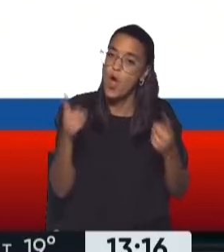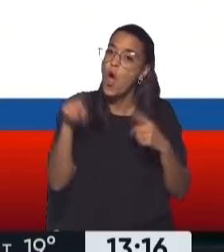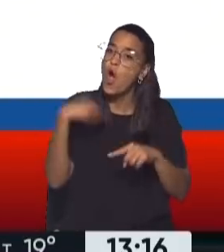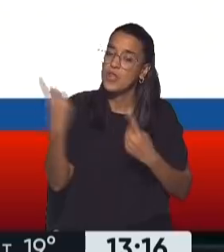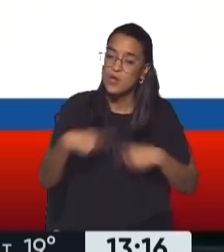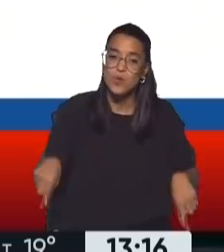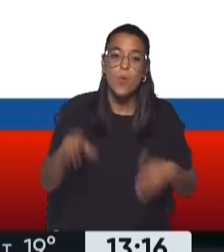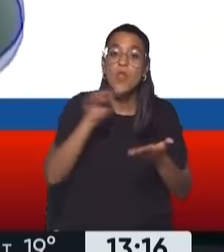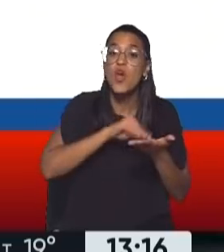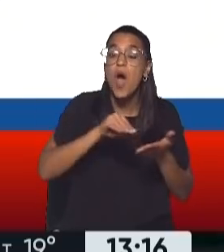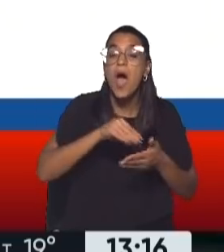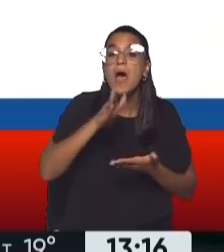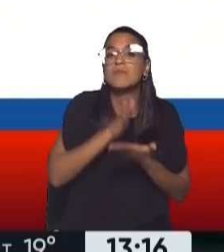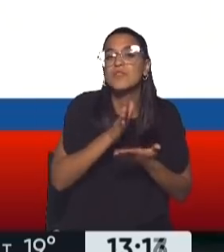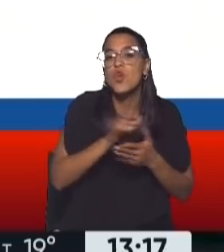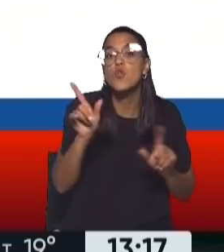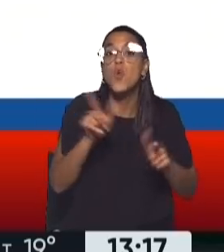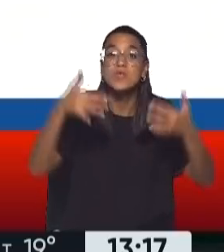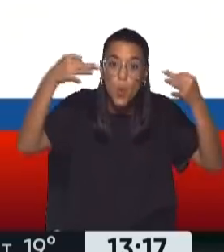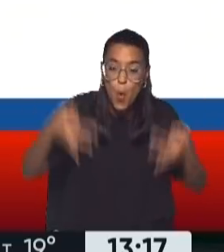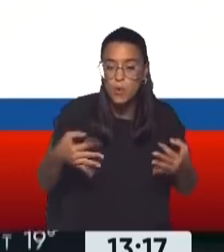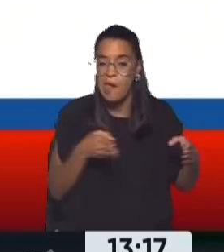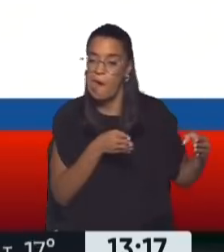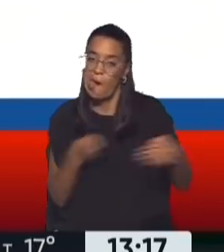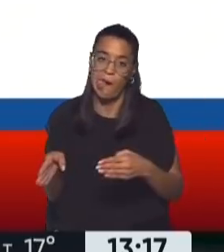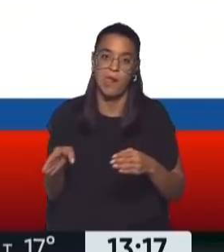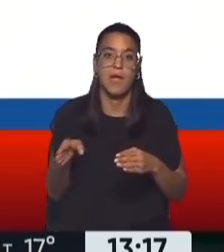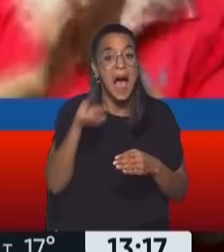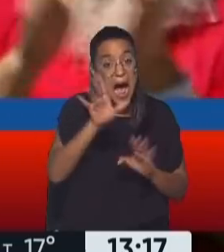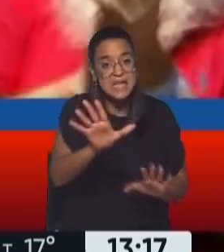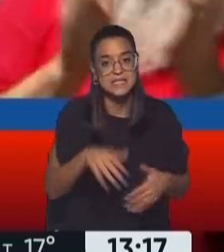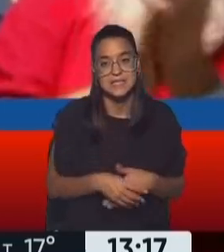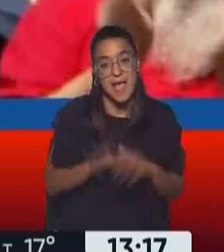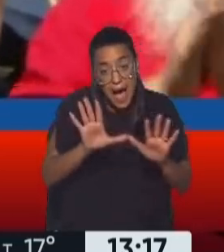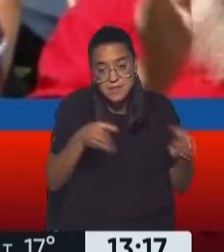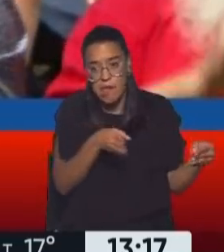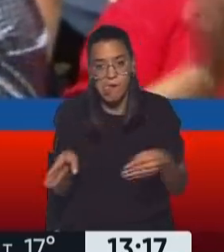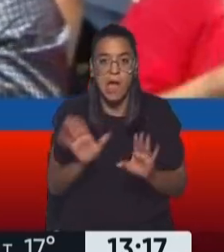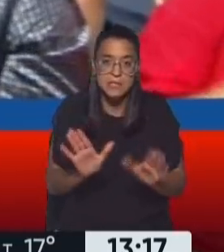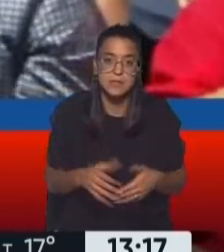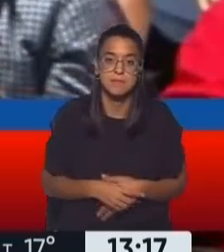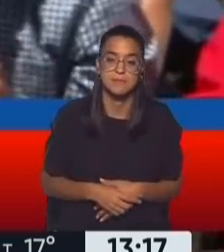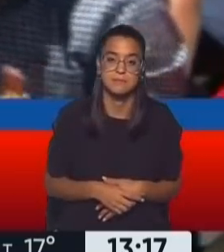Cuando el derecho no es justo, es torcido. Y eso es como actúan. Y así actúan.